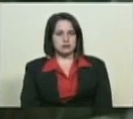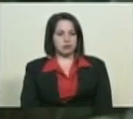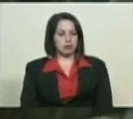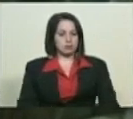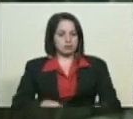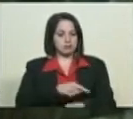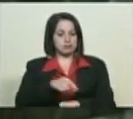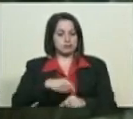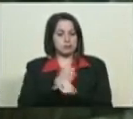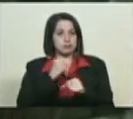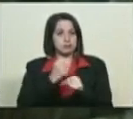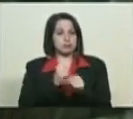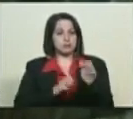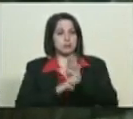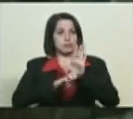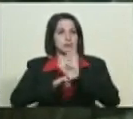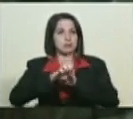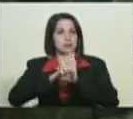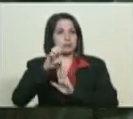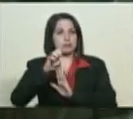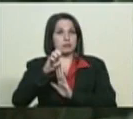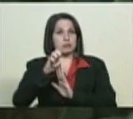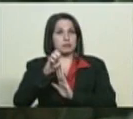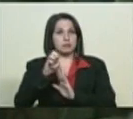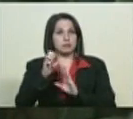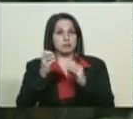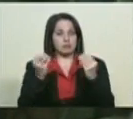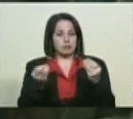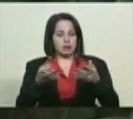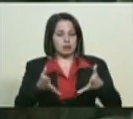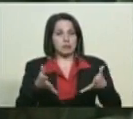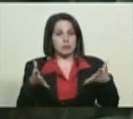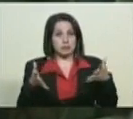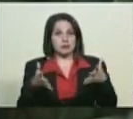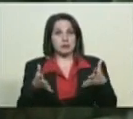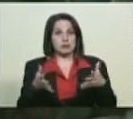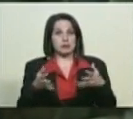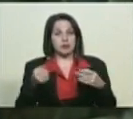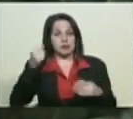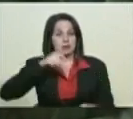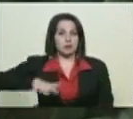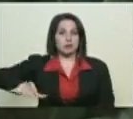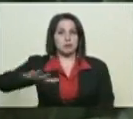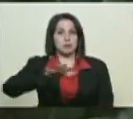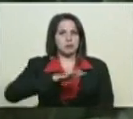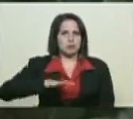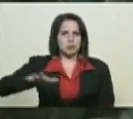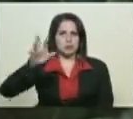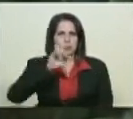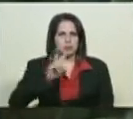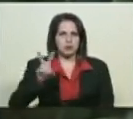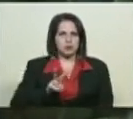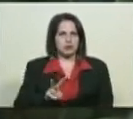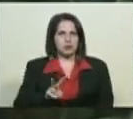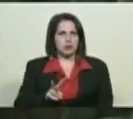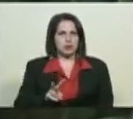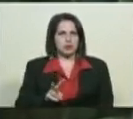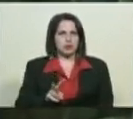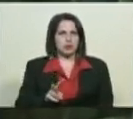exitosa, una jornada valiente del pueblo de Venezuela, ha sido una